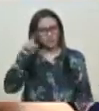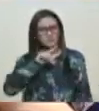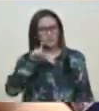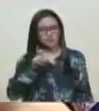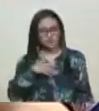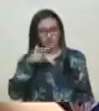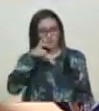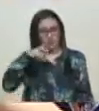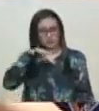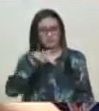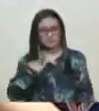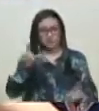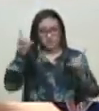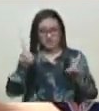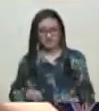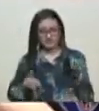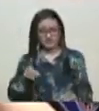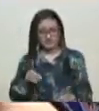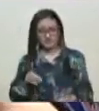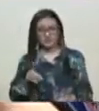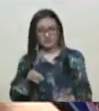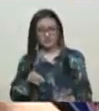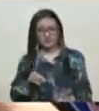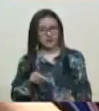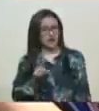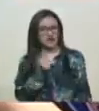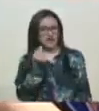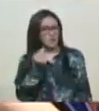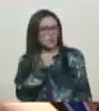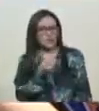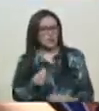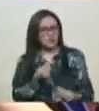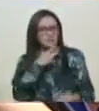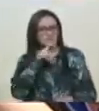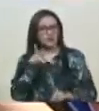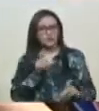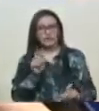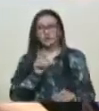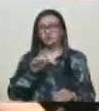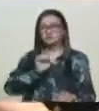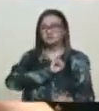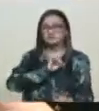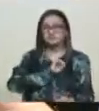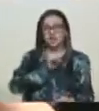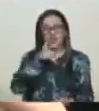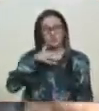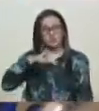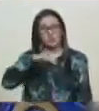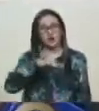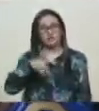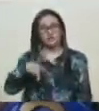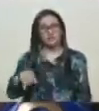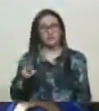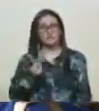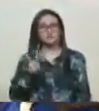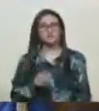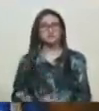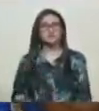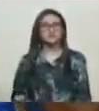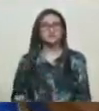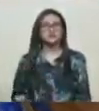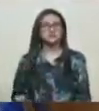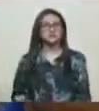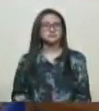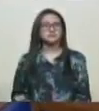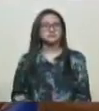sea el pueblo el que decida su propio destino? Ninguno de ellos lo puede hacer porque todos le tienen terror al pueblo. Para Globovisión, quisiera